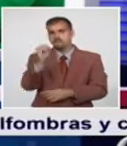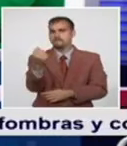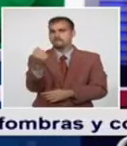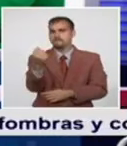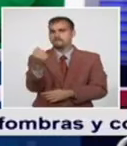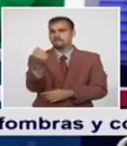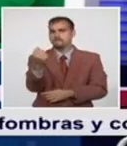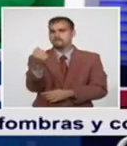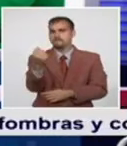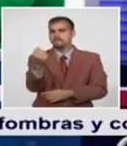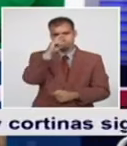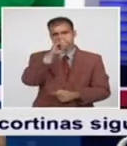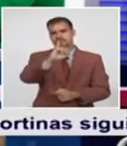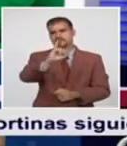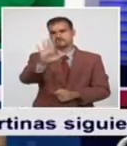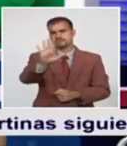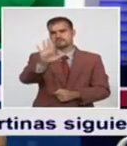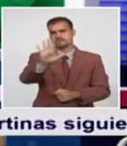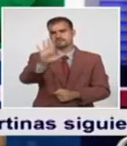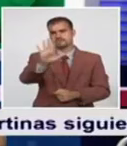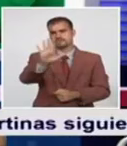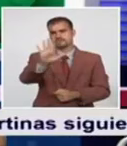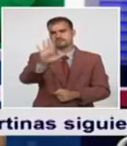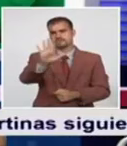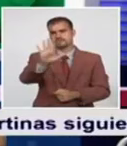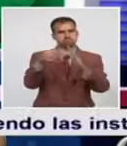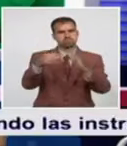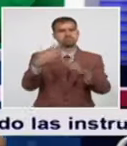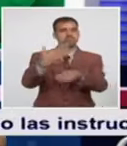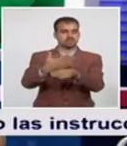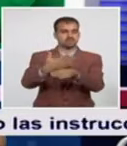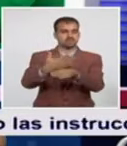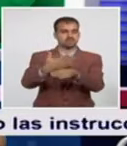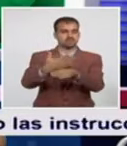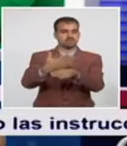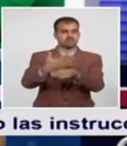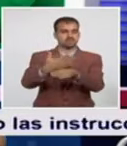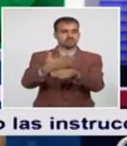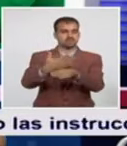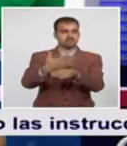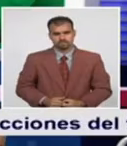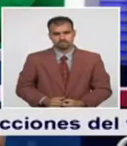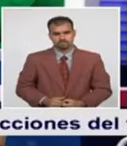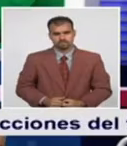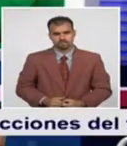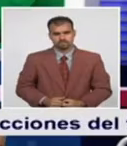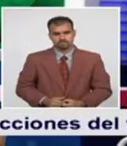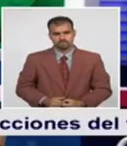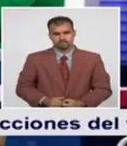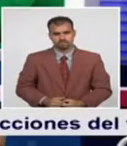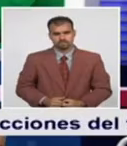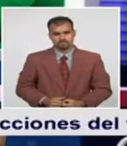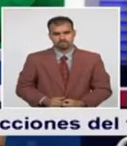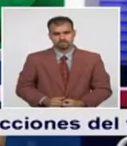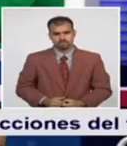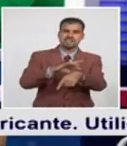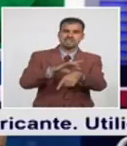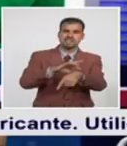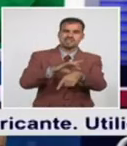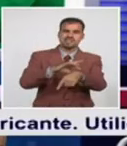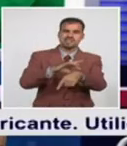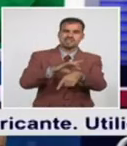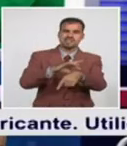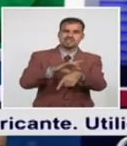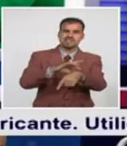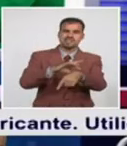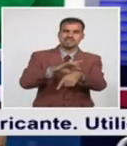de edad del municipio de Santiago de Cuba, con antecedentes de una enfermedad de Parkinson y una